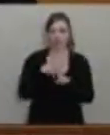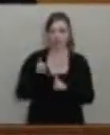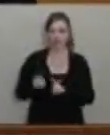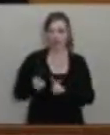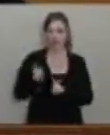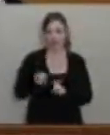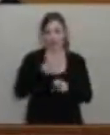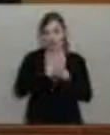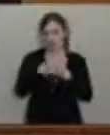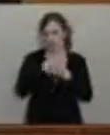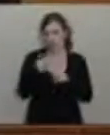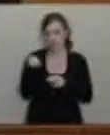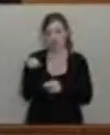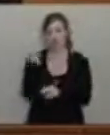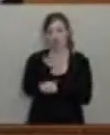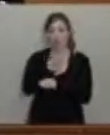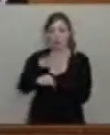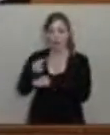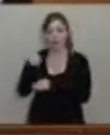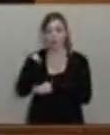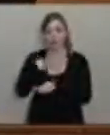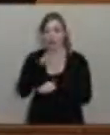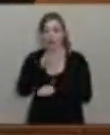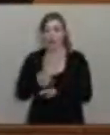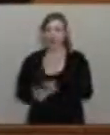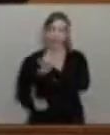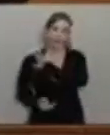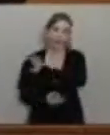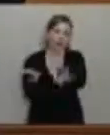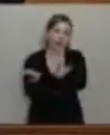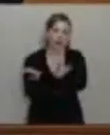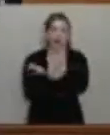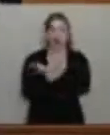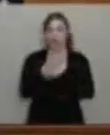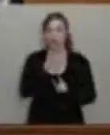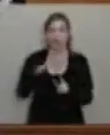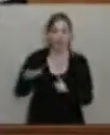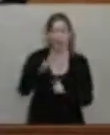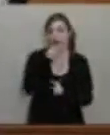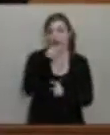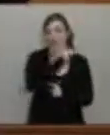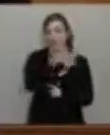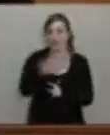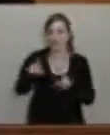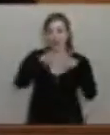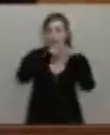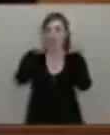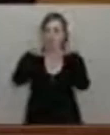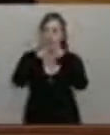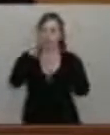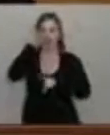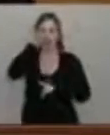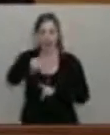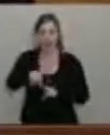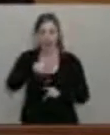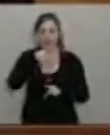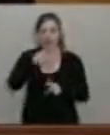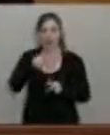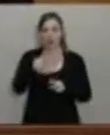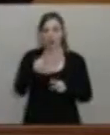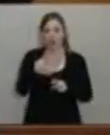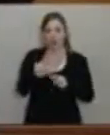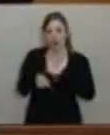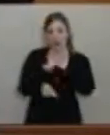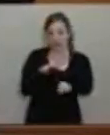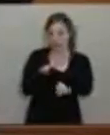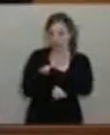de subvenciones a las de creación de entornos favorables a las empresas y al manejo de incentivos